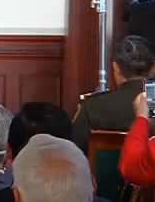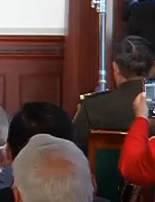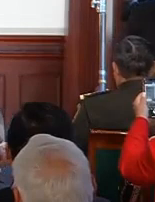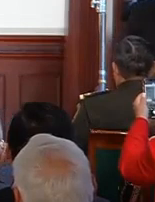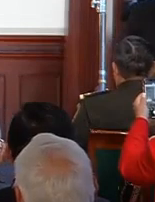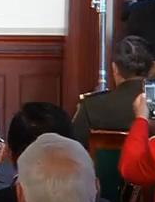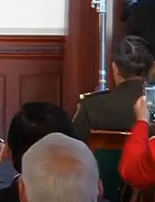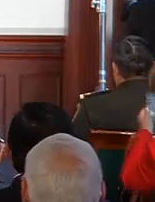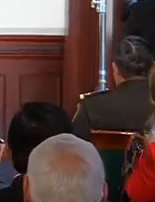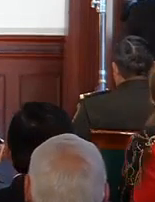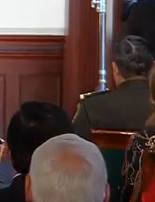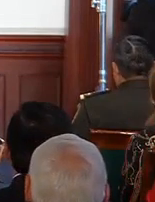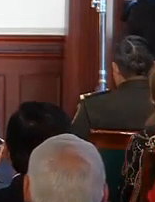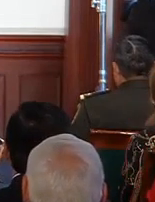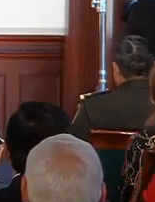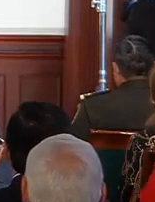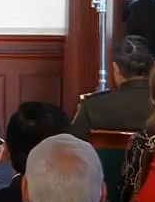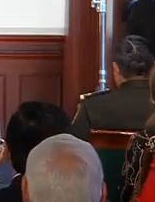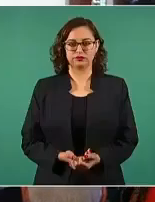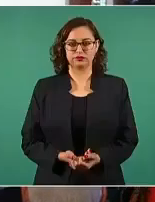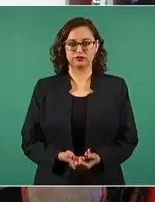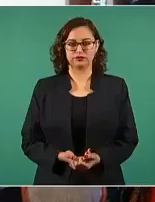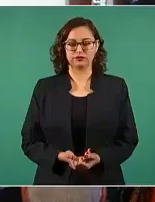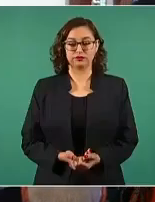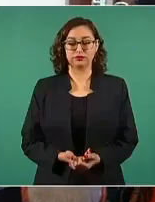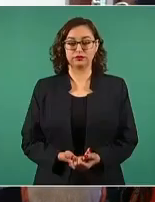Amigas, amigos,